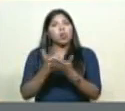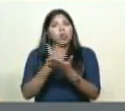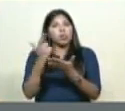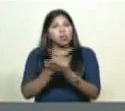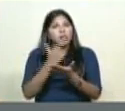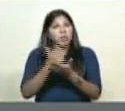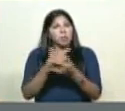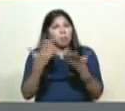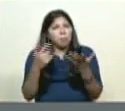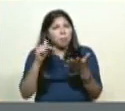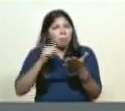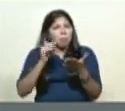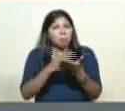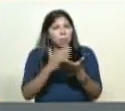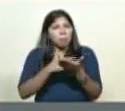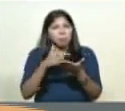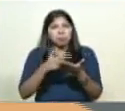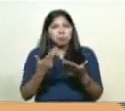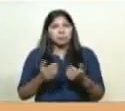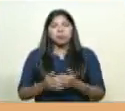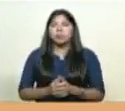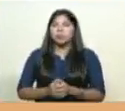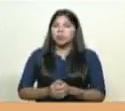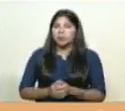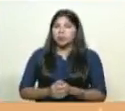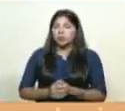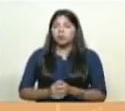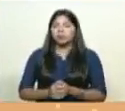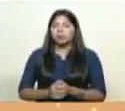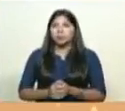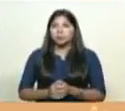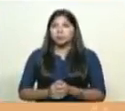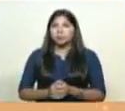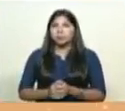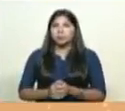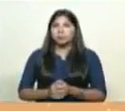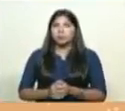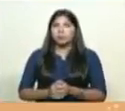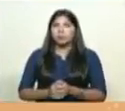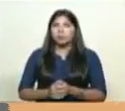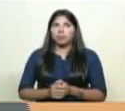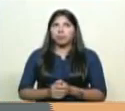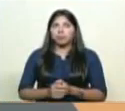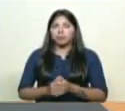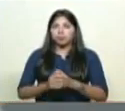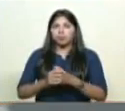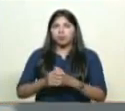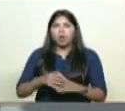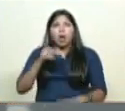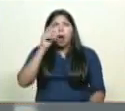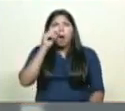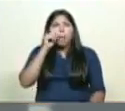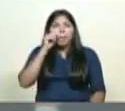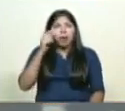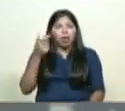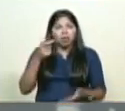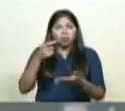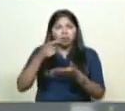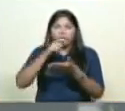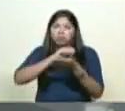Cuéntenos en qué consiste. Sí, entre Mechurrio y Bucares, ¿no? Rafael Hurtado, un gran,